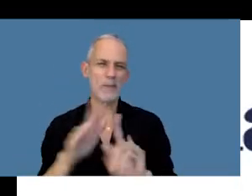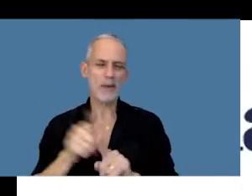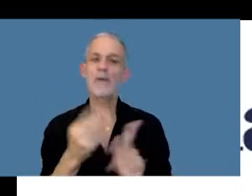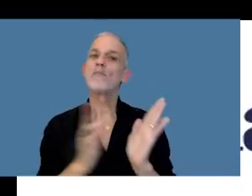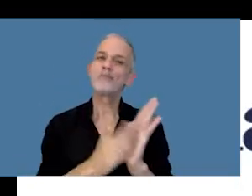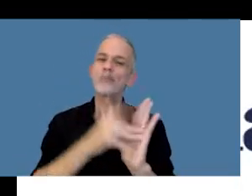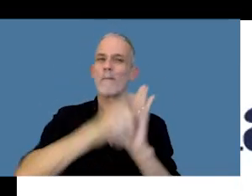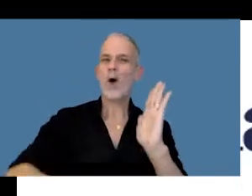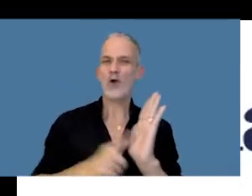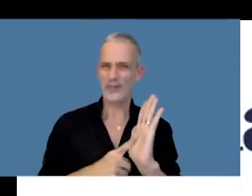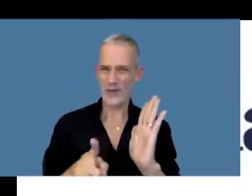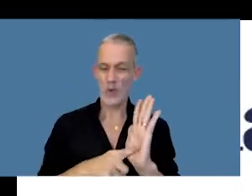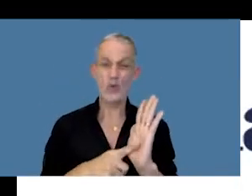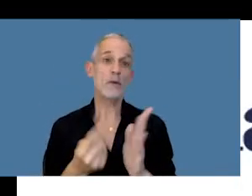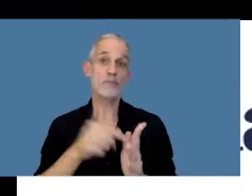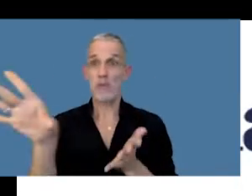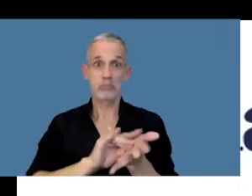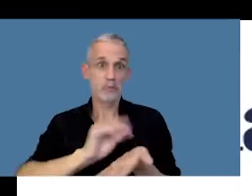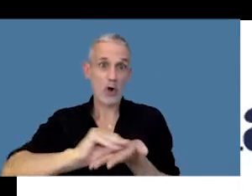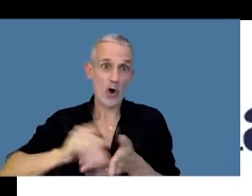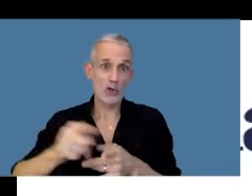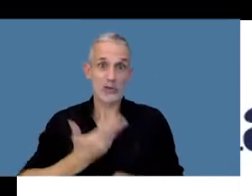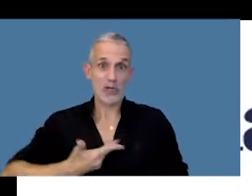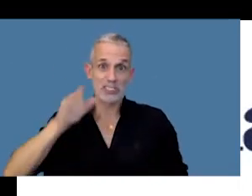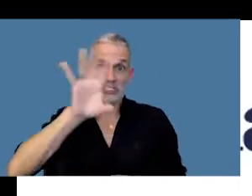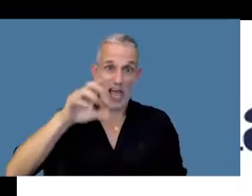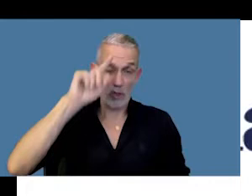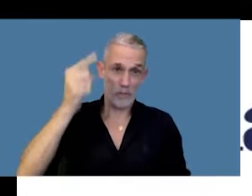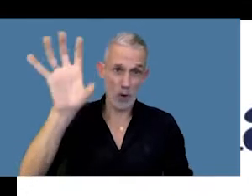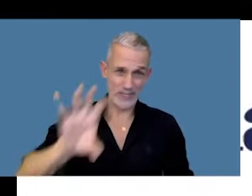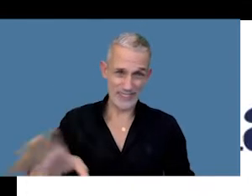monotributo que hubieran sido contratados por el Estado provincial.